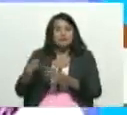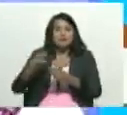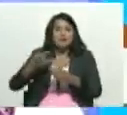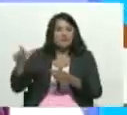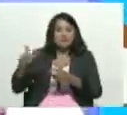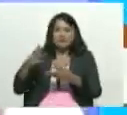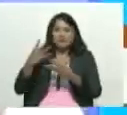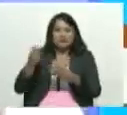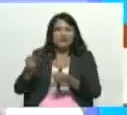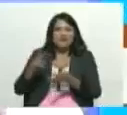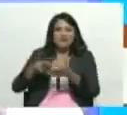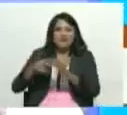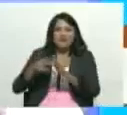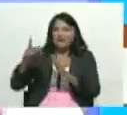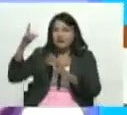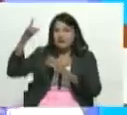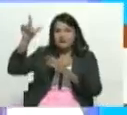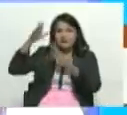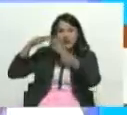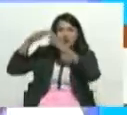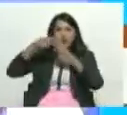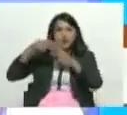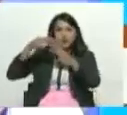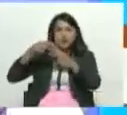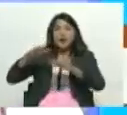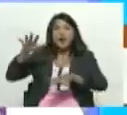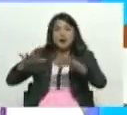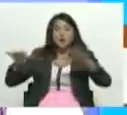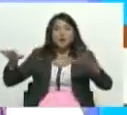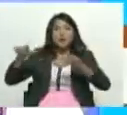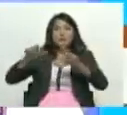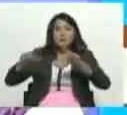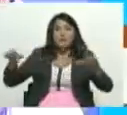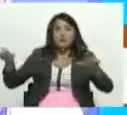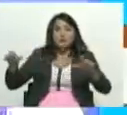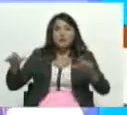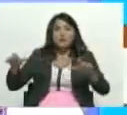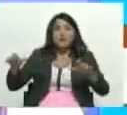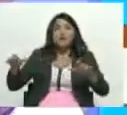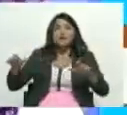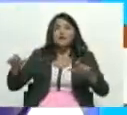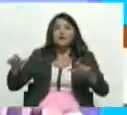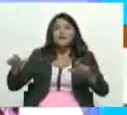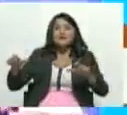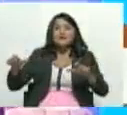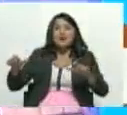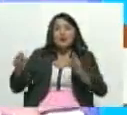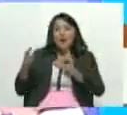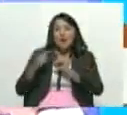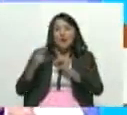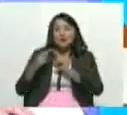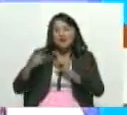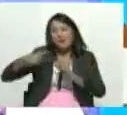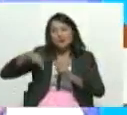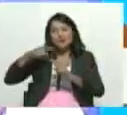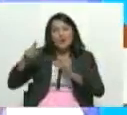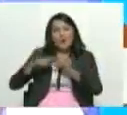el imperialismo incluso la gente que cree lo que nosotros creemos los progresistas